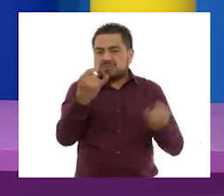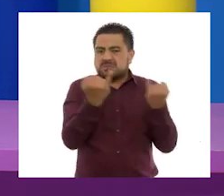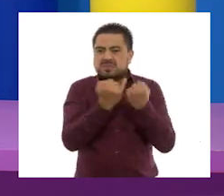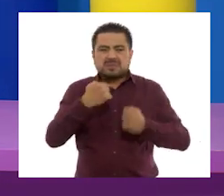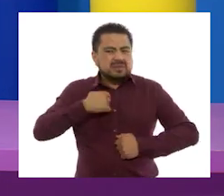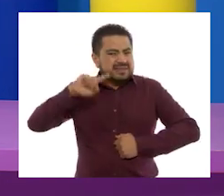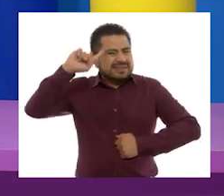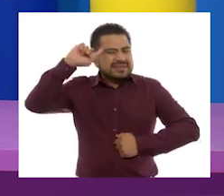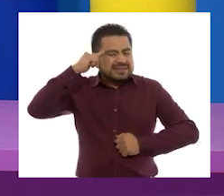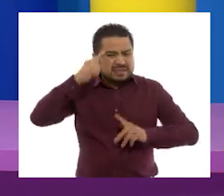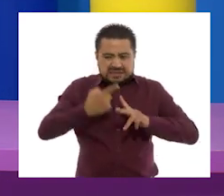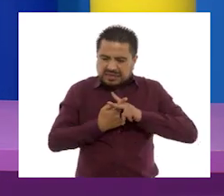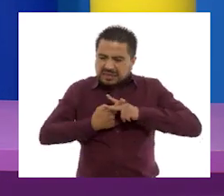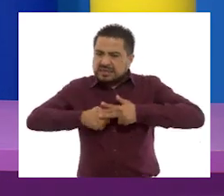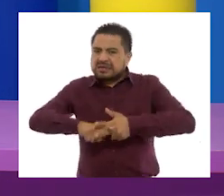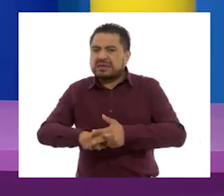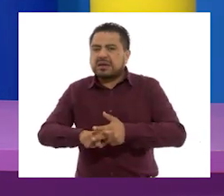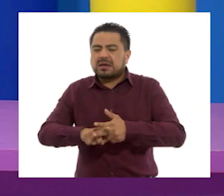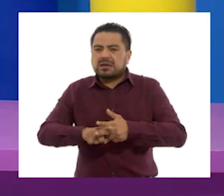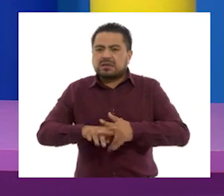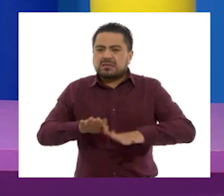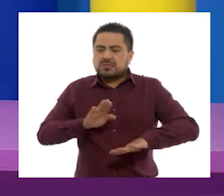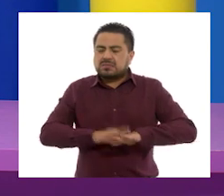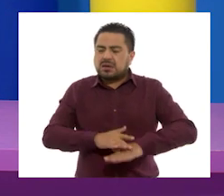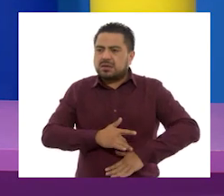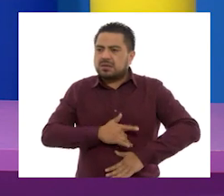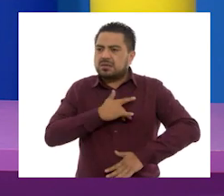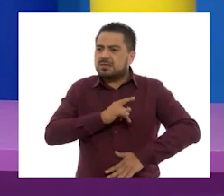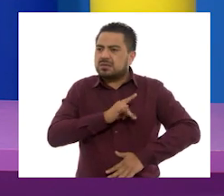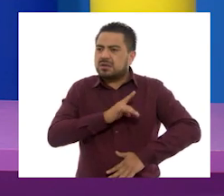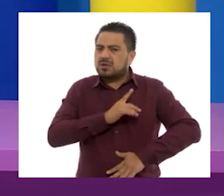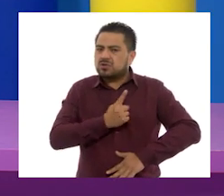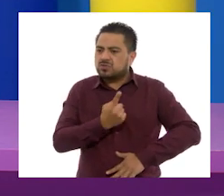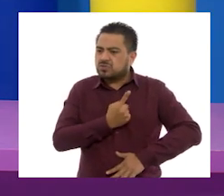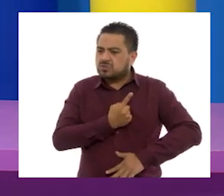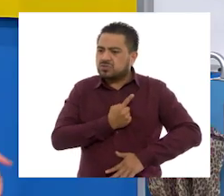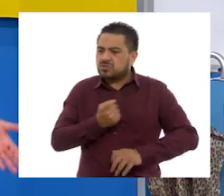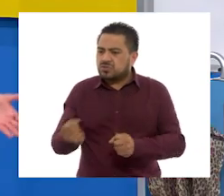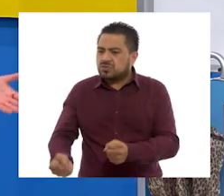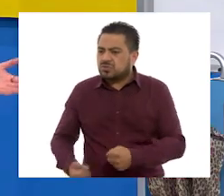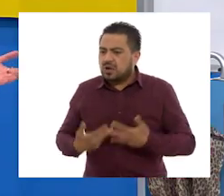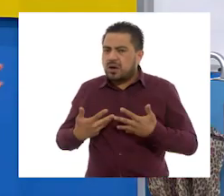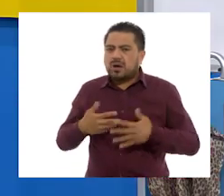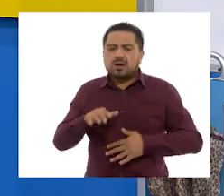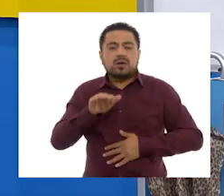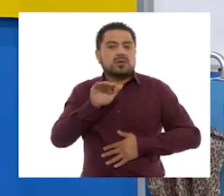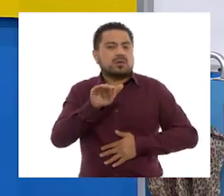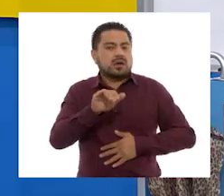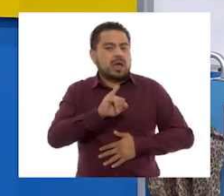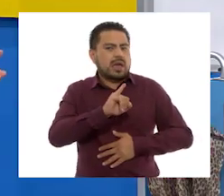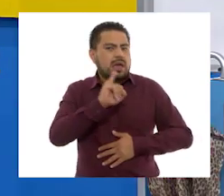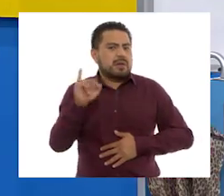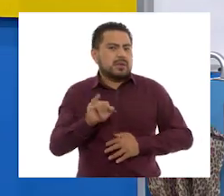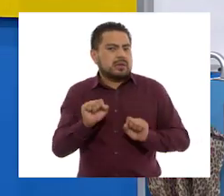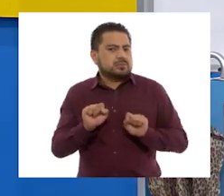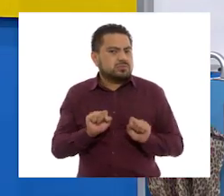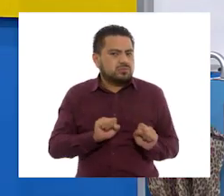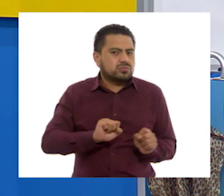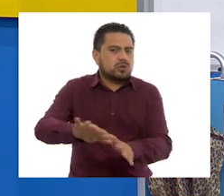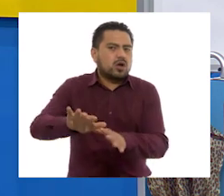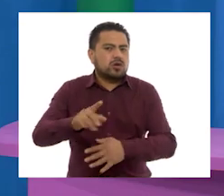enojé tanto al principio y me dio más miedo quedarme solo. Pero, Raulito, jamás te dejaremos